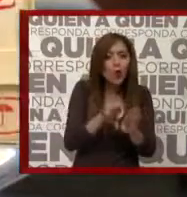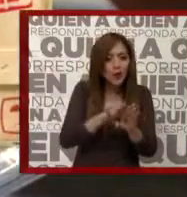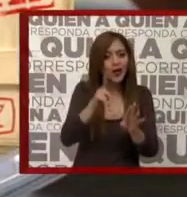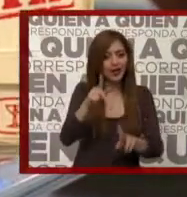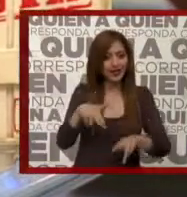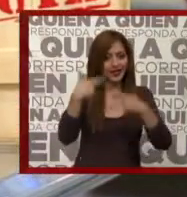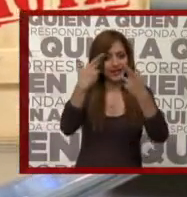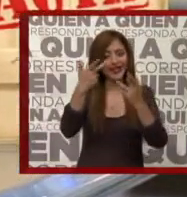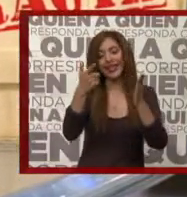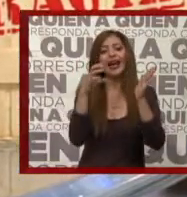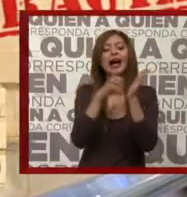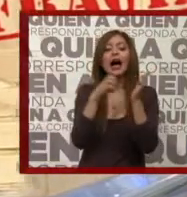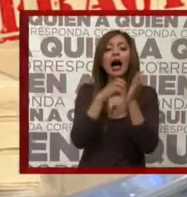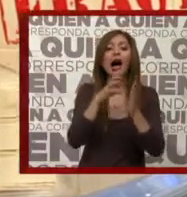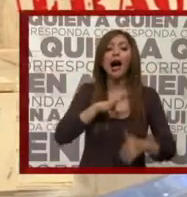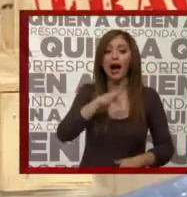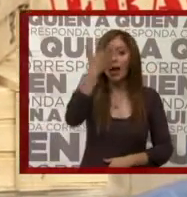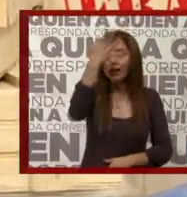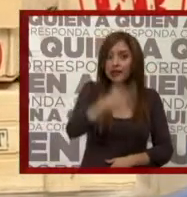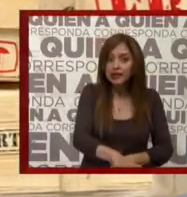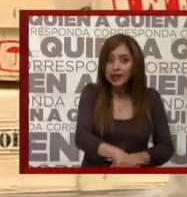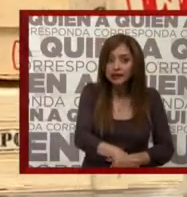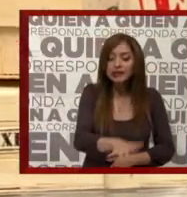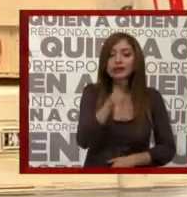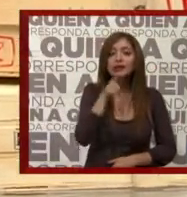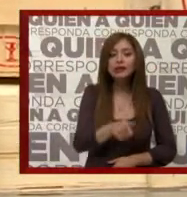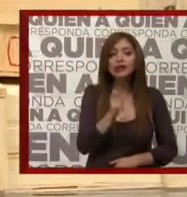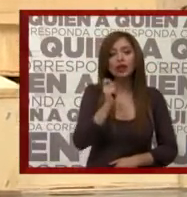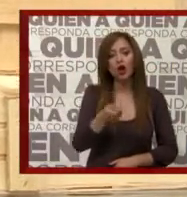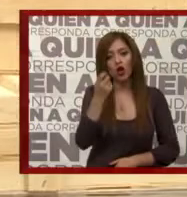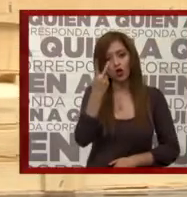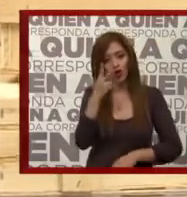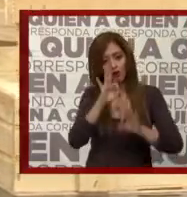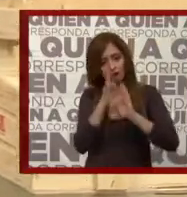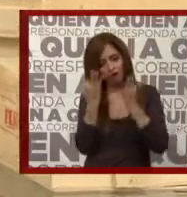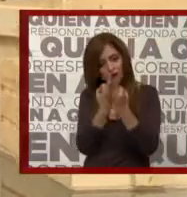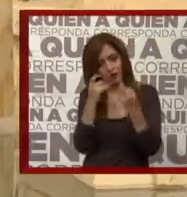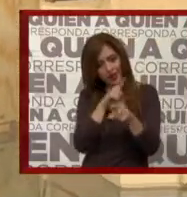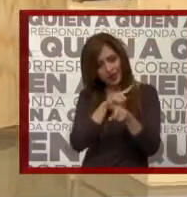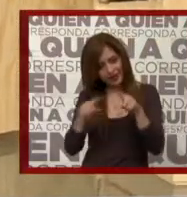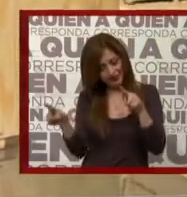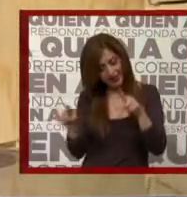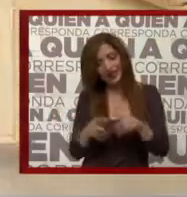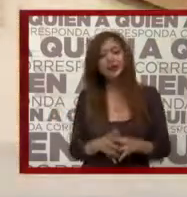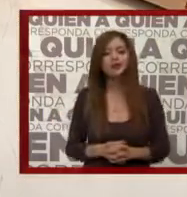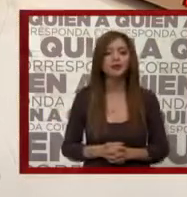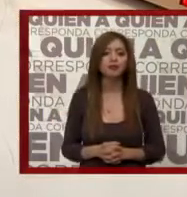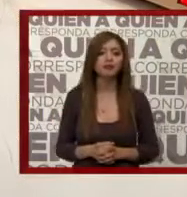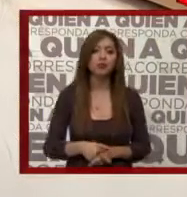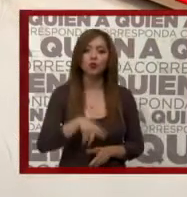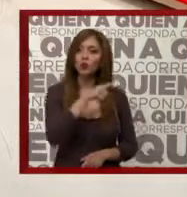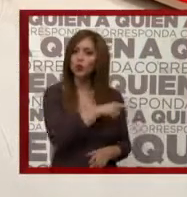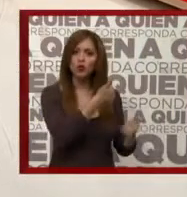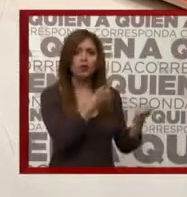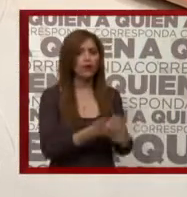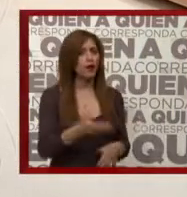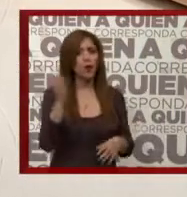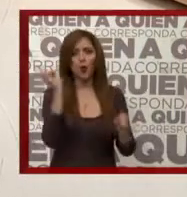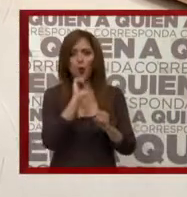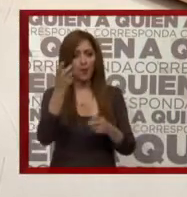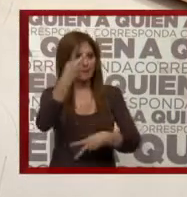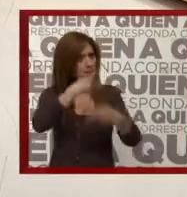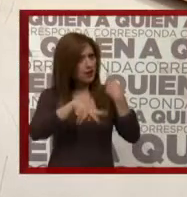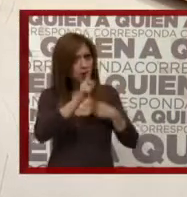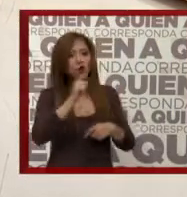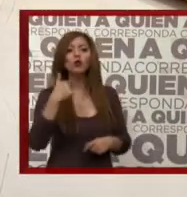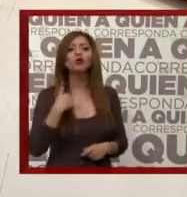estas cajas? Tenemos 10 cajas, jefe, y vamos a hacer dos dinámicas diferentes. A ver, si no pasan por ella, les hago una aclaración. Yo